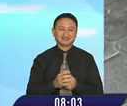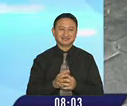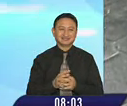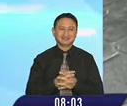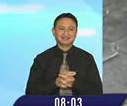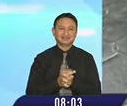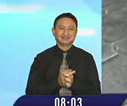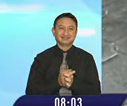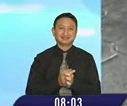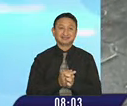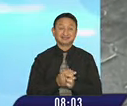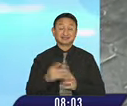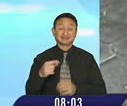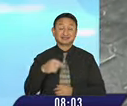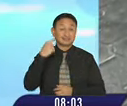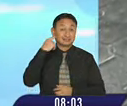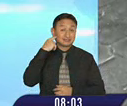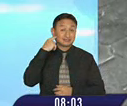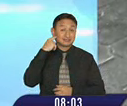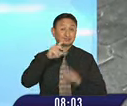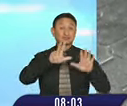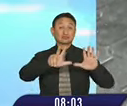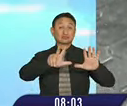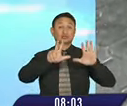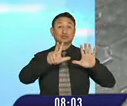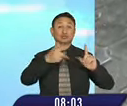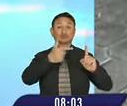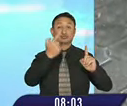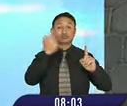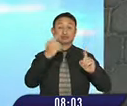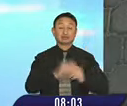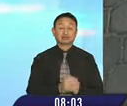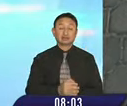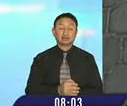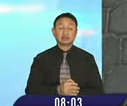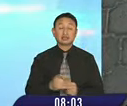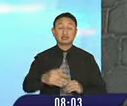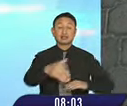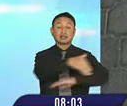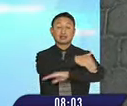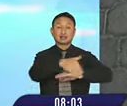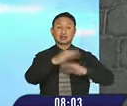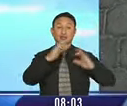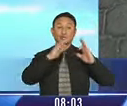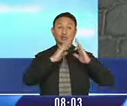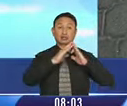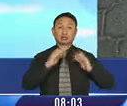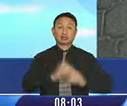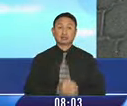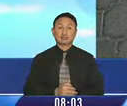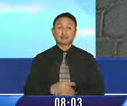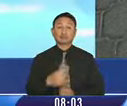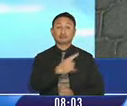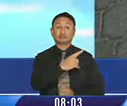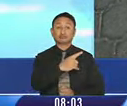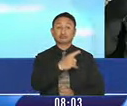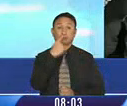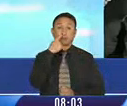Al menos 8 detonaciones que consumaron la tragedia en la Humberto Salvador. En la calzada quedó el hombre